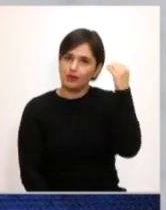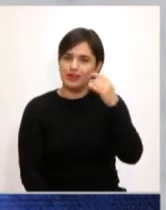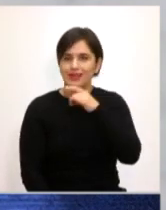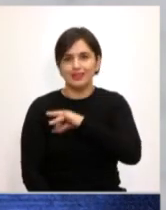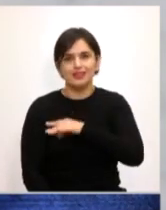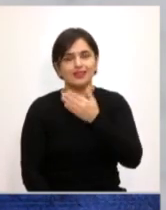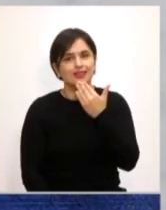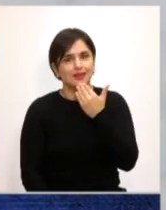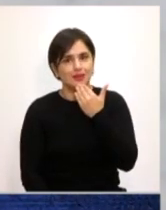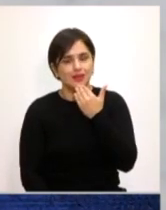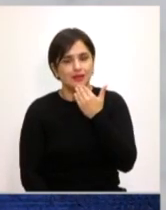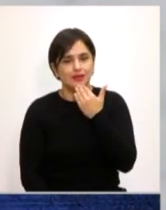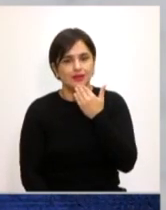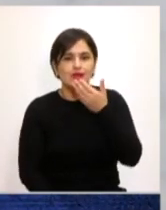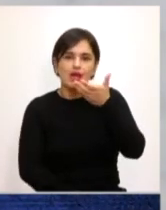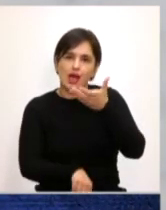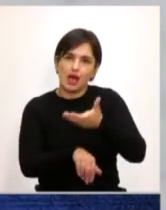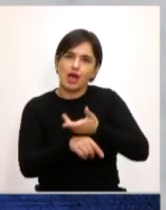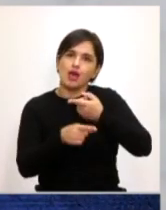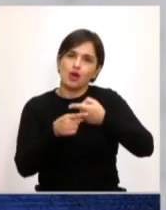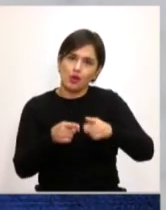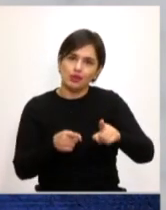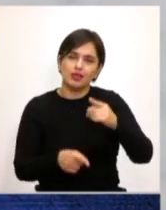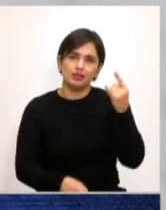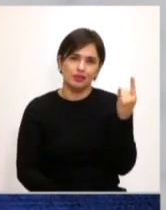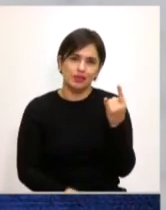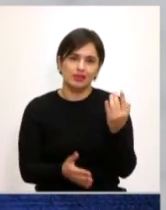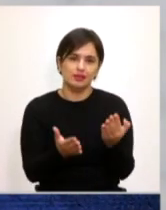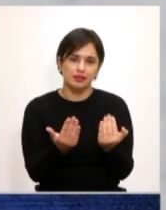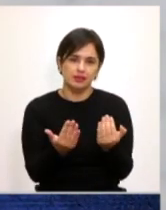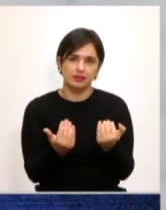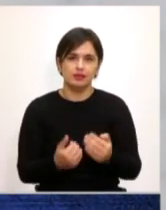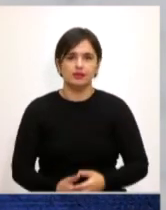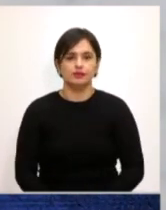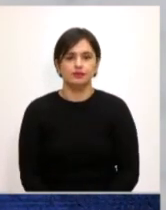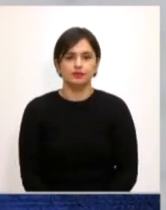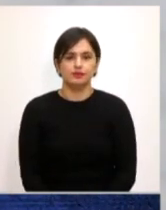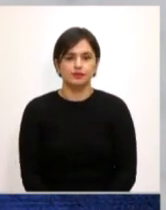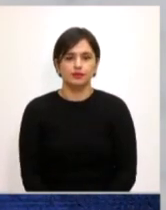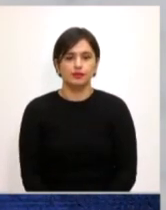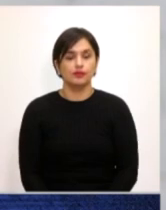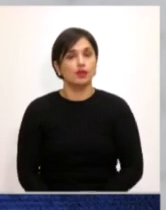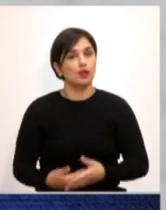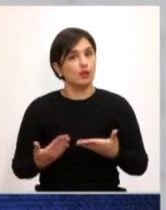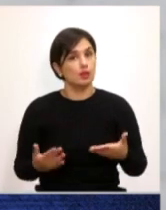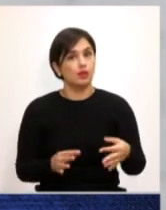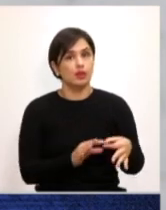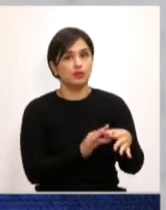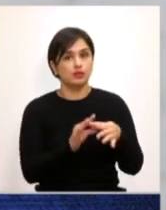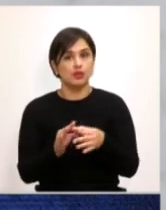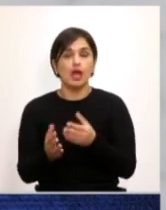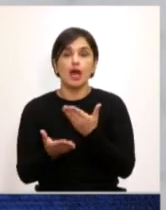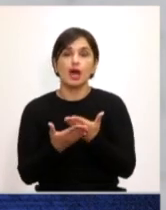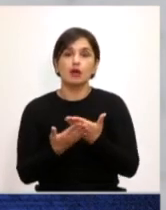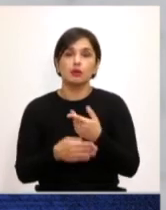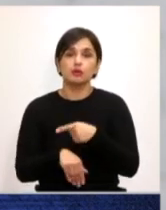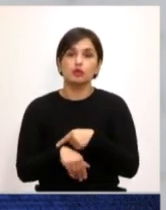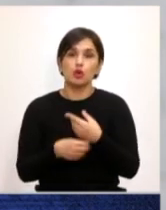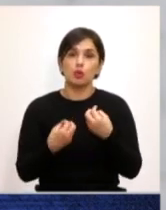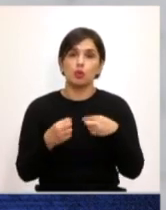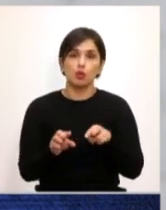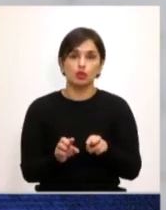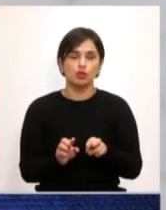también hay otras urgencias y necesidades. Por eso, aprovecho esta instancia para